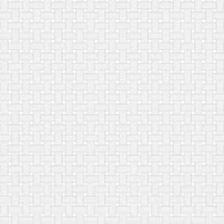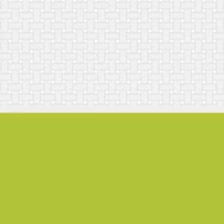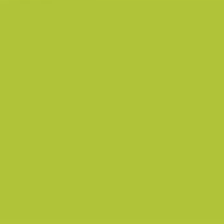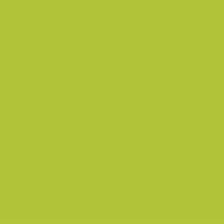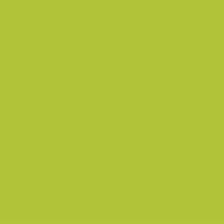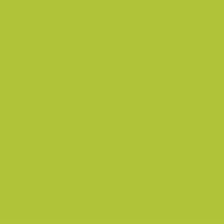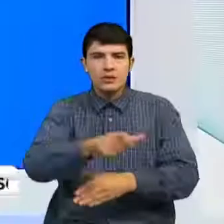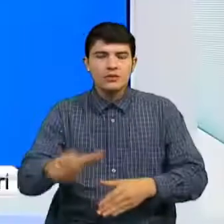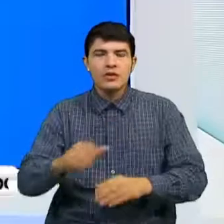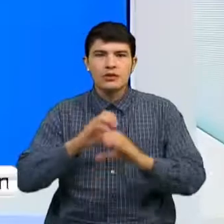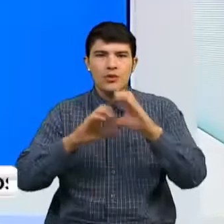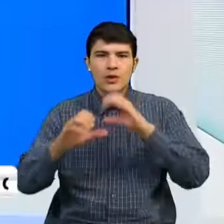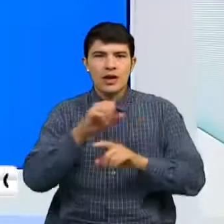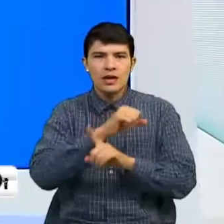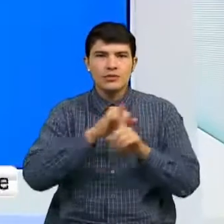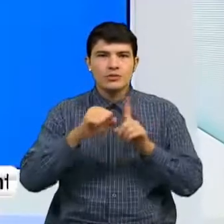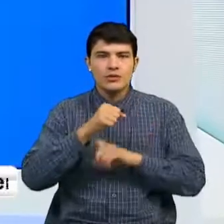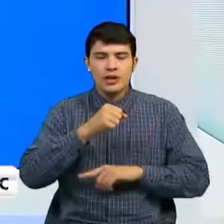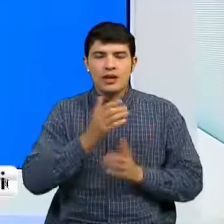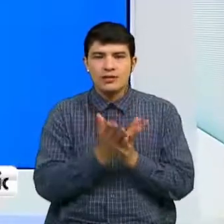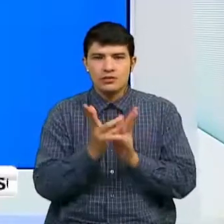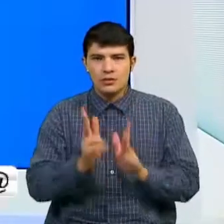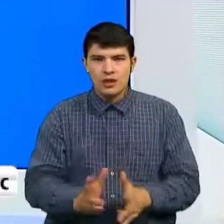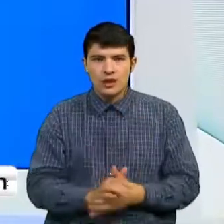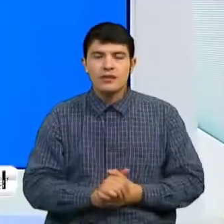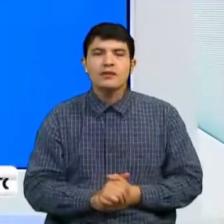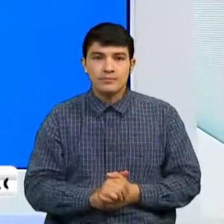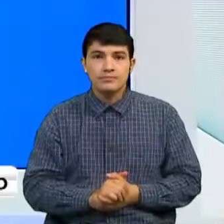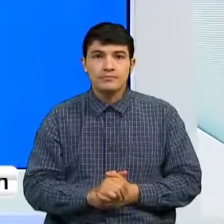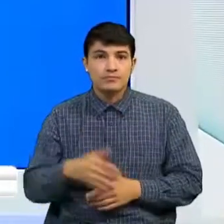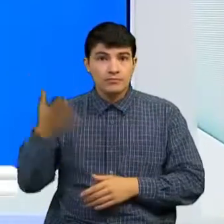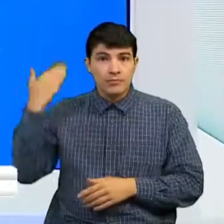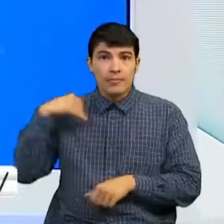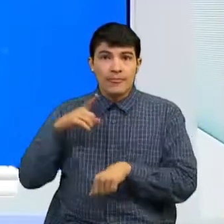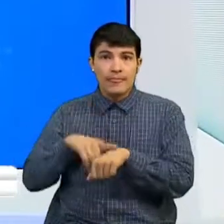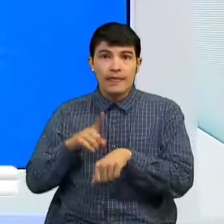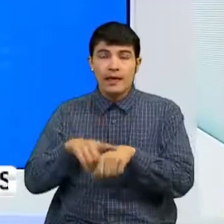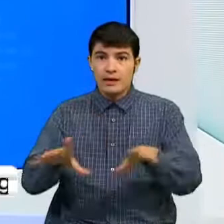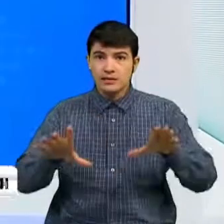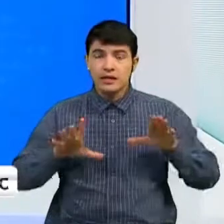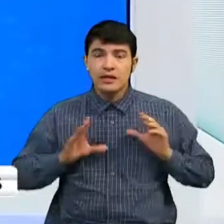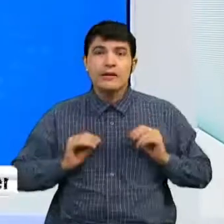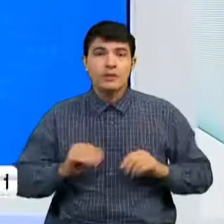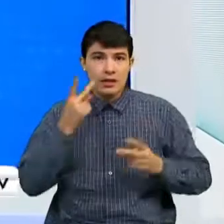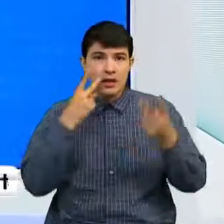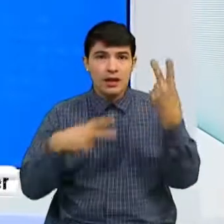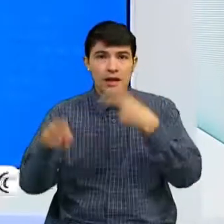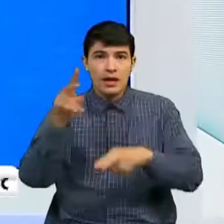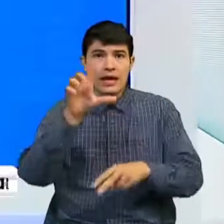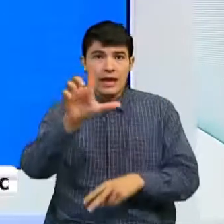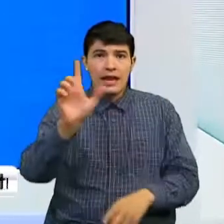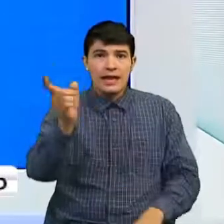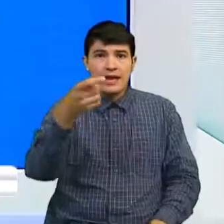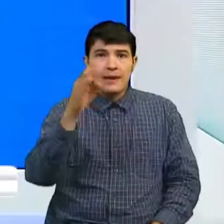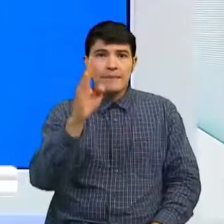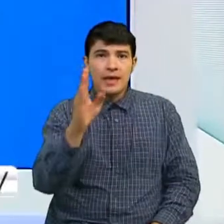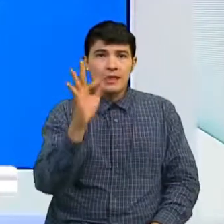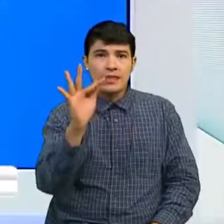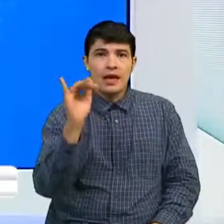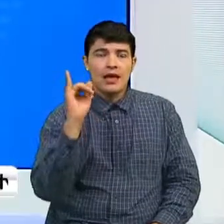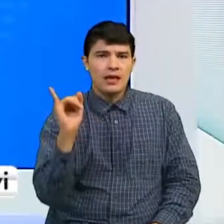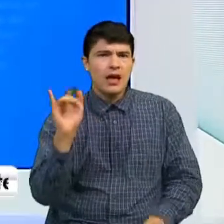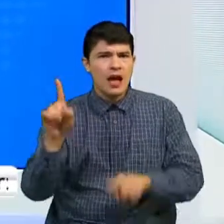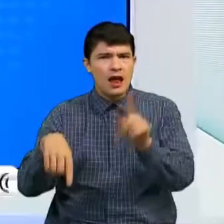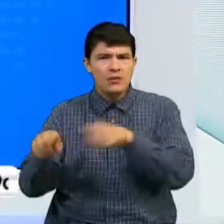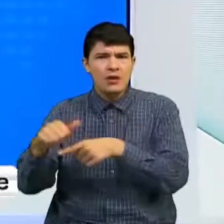canaltro.com. Desde hace algún tiempo se ha venido teniendo la aceptación del tema del turismo LGBT, una iniciativa que muchos confunden